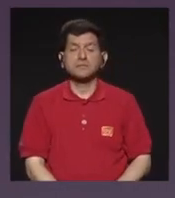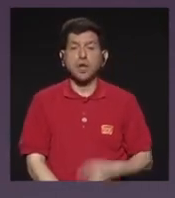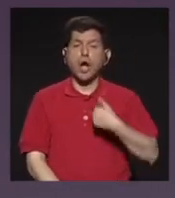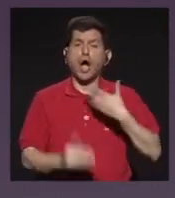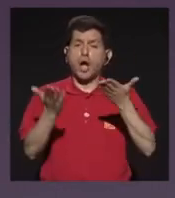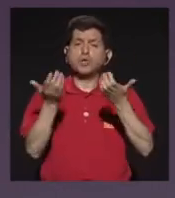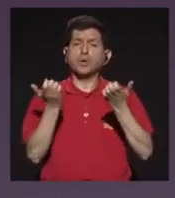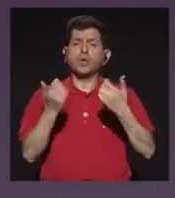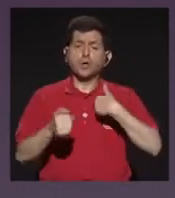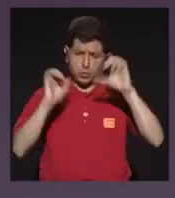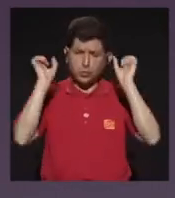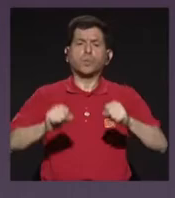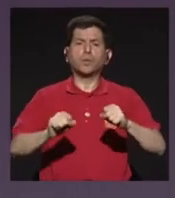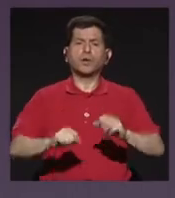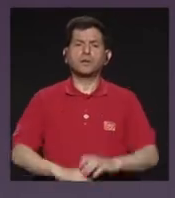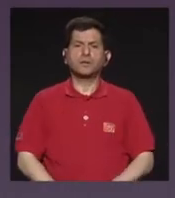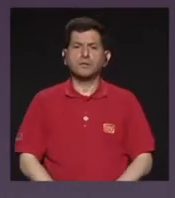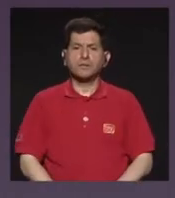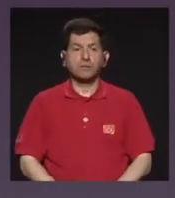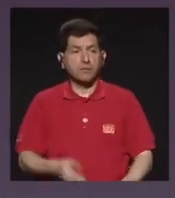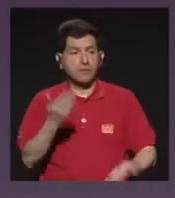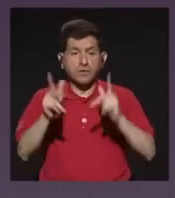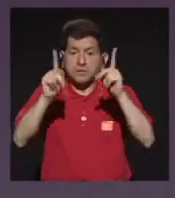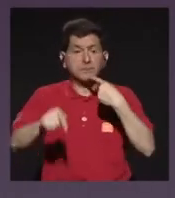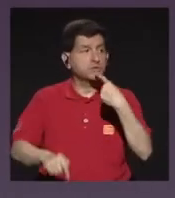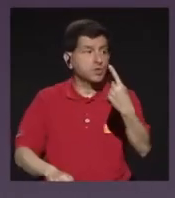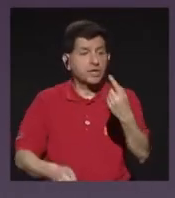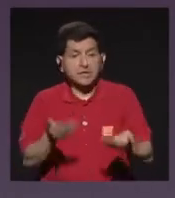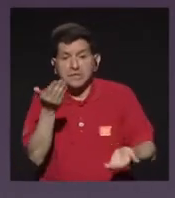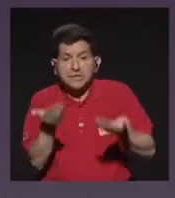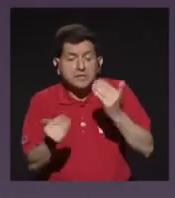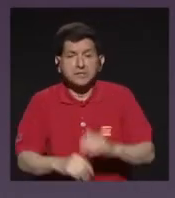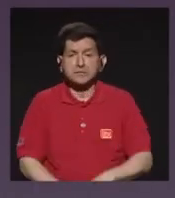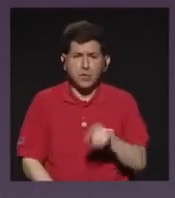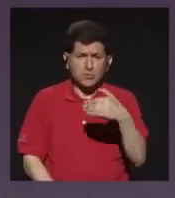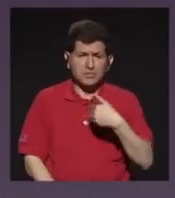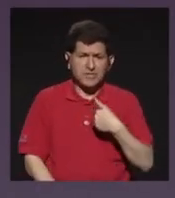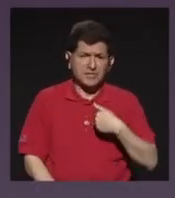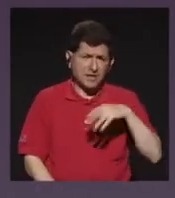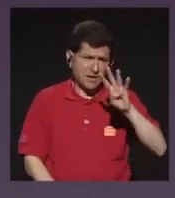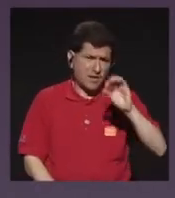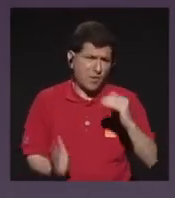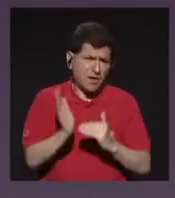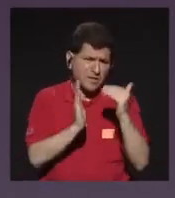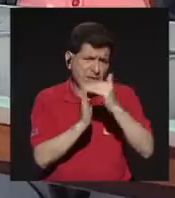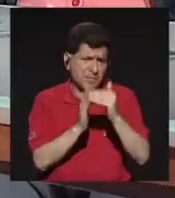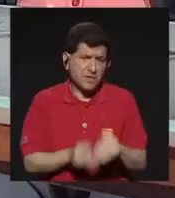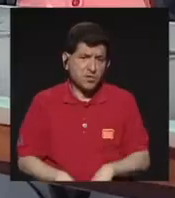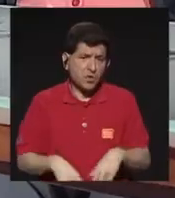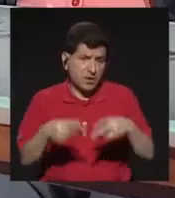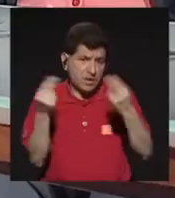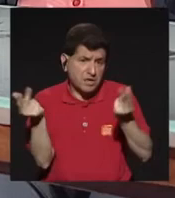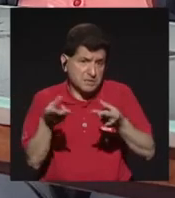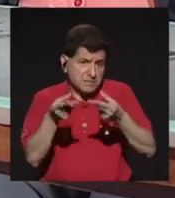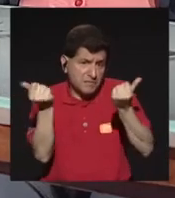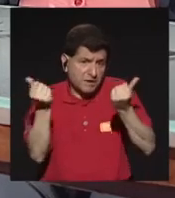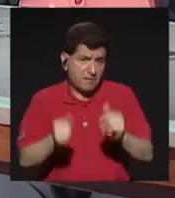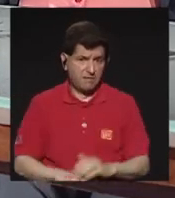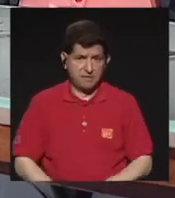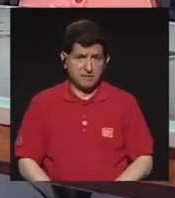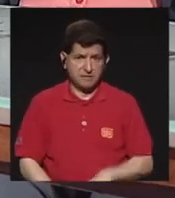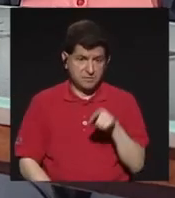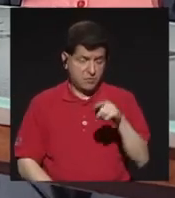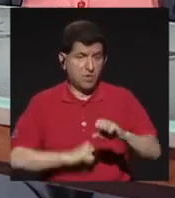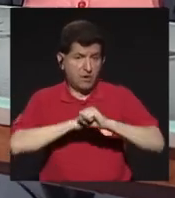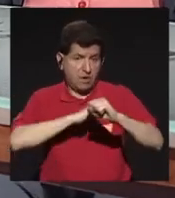yo quiero, yo puedo, ¿verdad? De pronto alguien le dice por ahí, tenés 40 millones para gastarlos y desperdiciarlos, ¿verdad? En